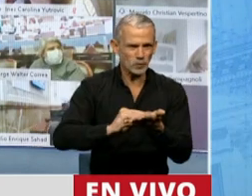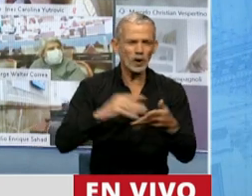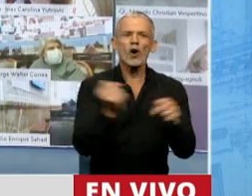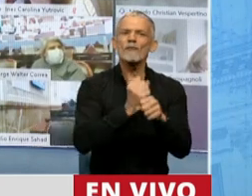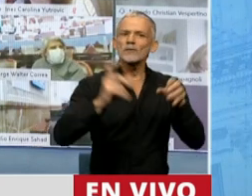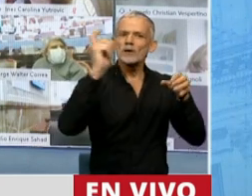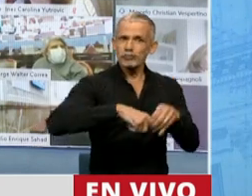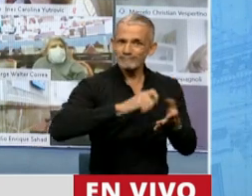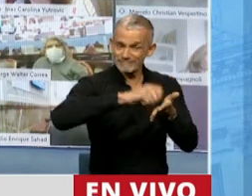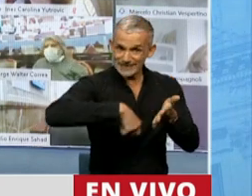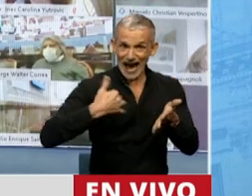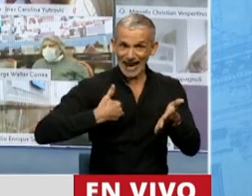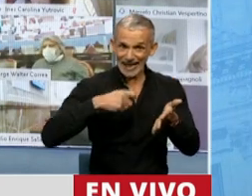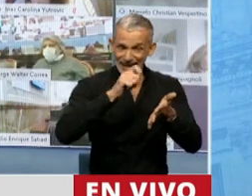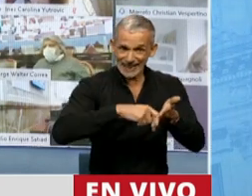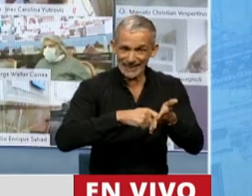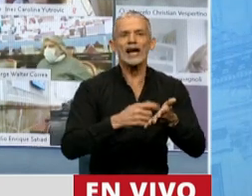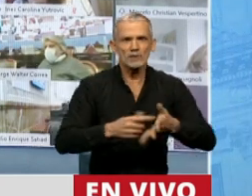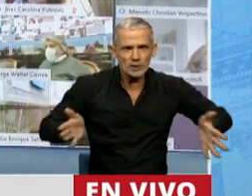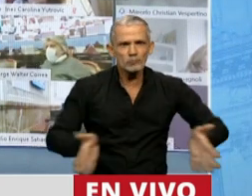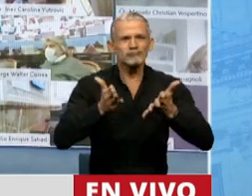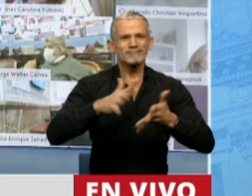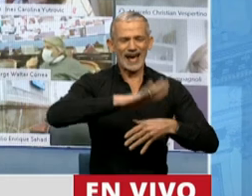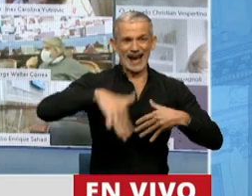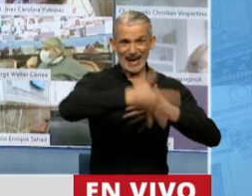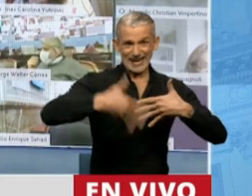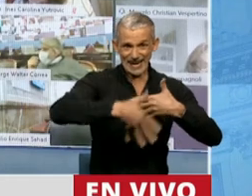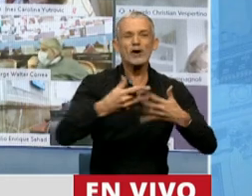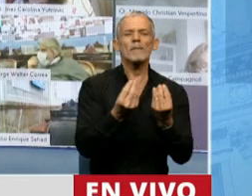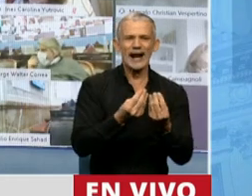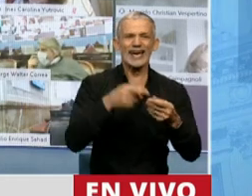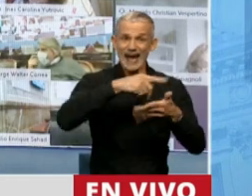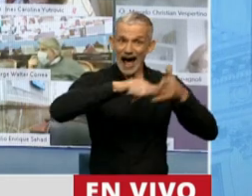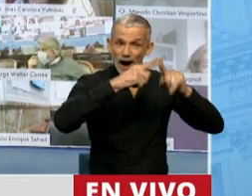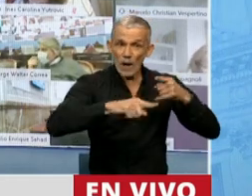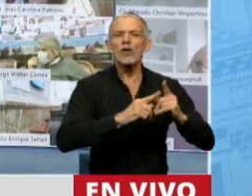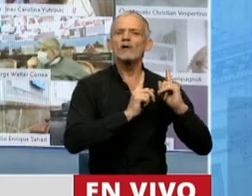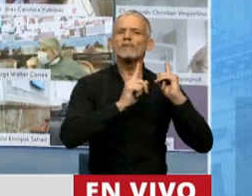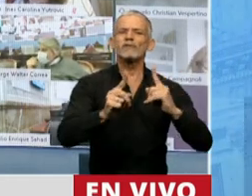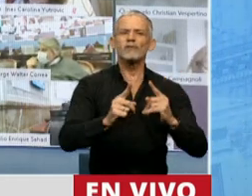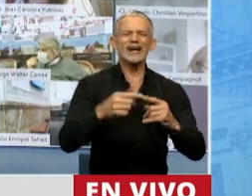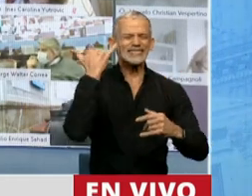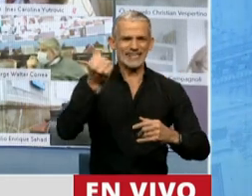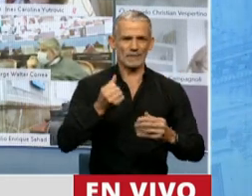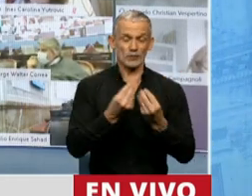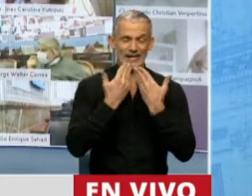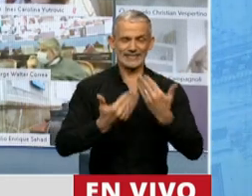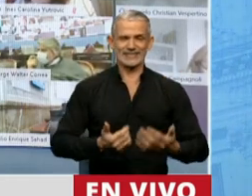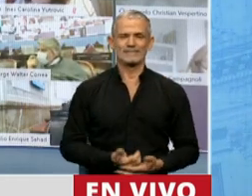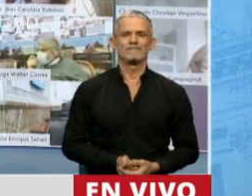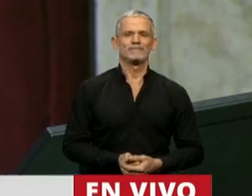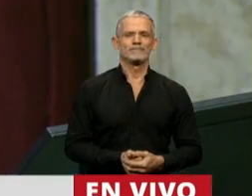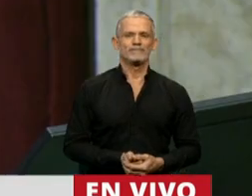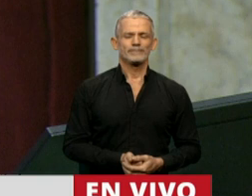ratificación de Argentina le dé impulso a la región para que cú esté vigente cuanto antes Muchas